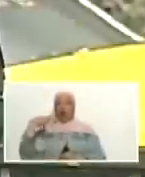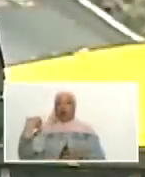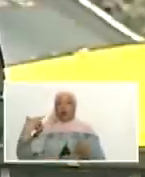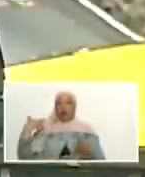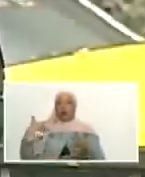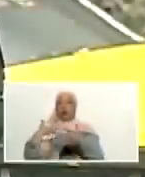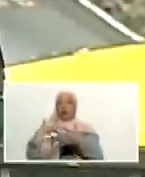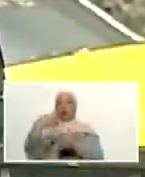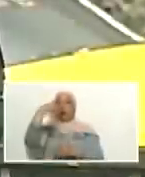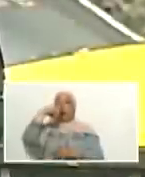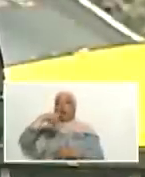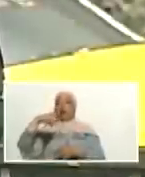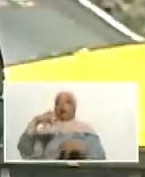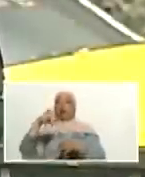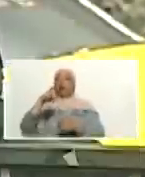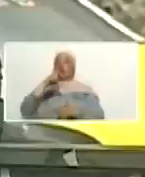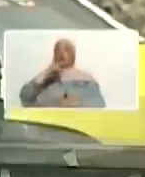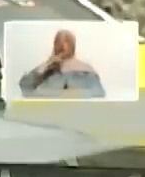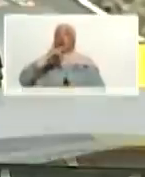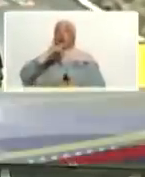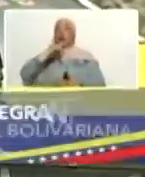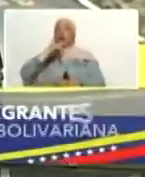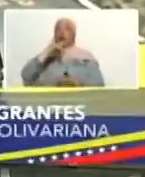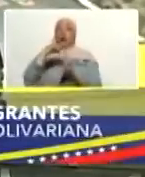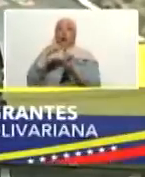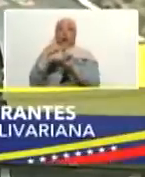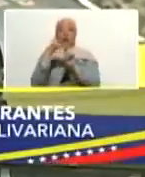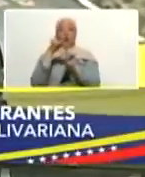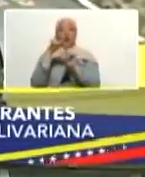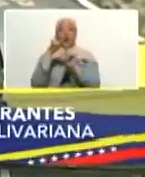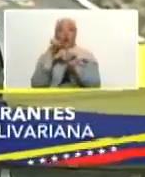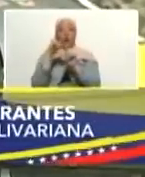complejo, ciertamente, pero hemos